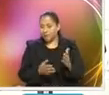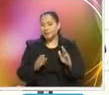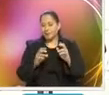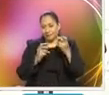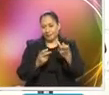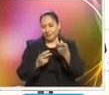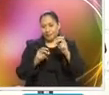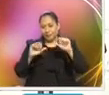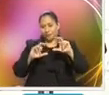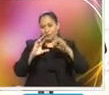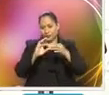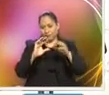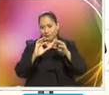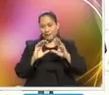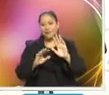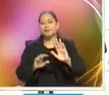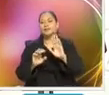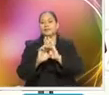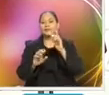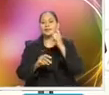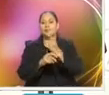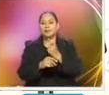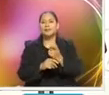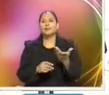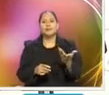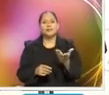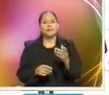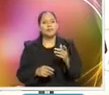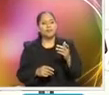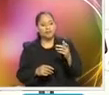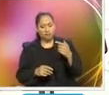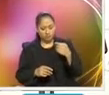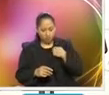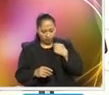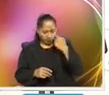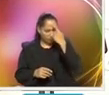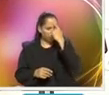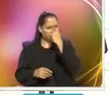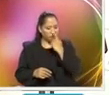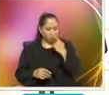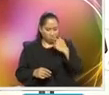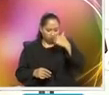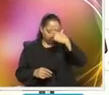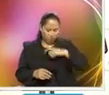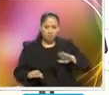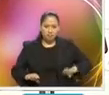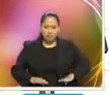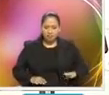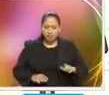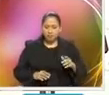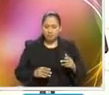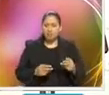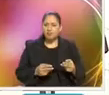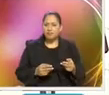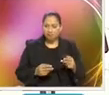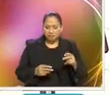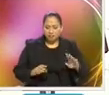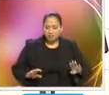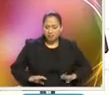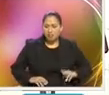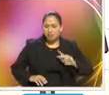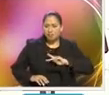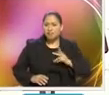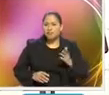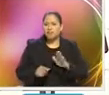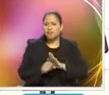hablar. Y bueno, lo primero que hay que ver es qué perfil de inversionista tienes, ¿no? O sea, puede ser puedes tener un